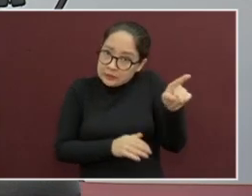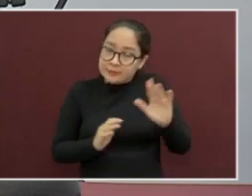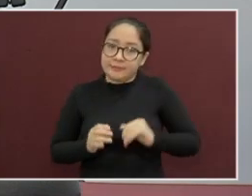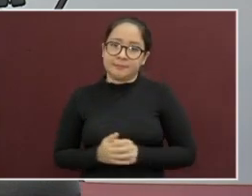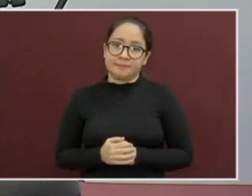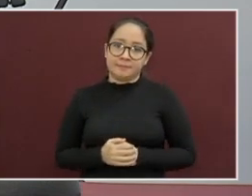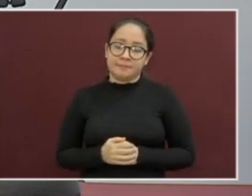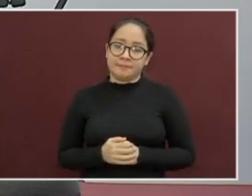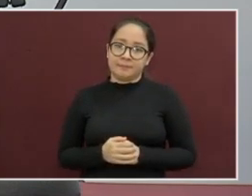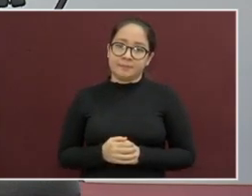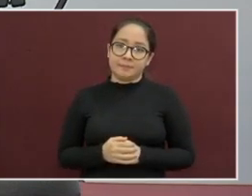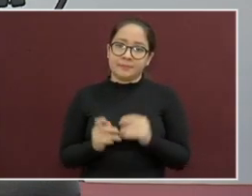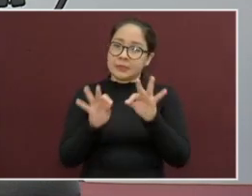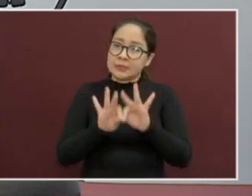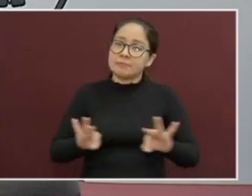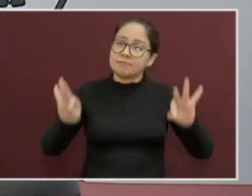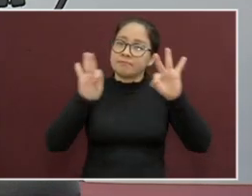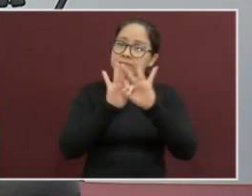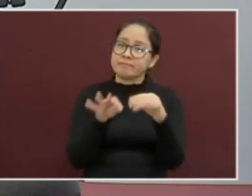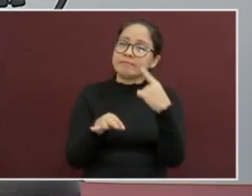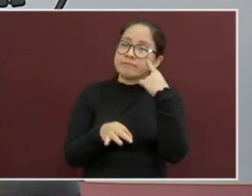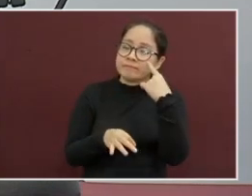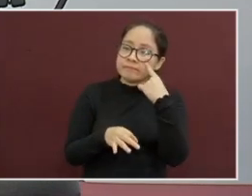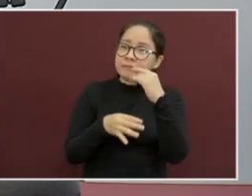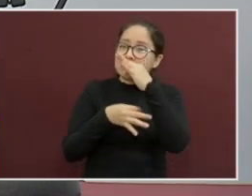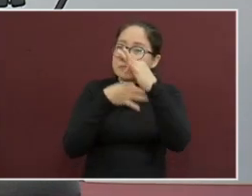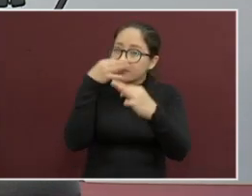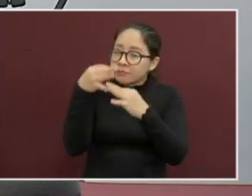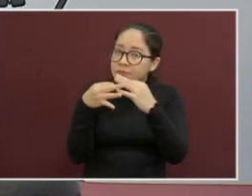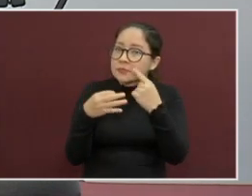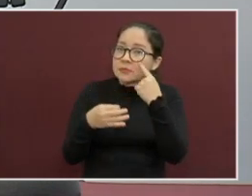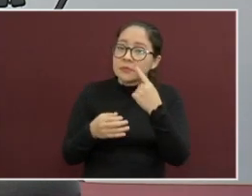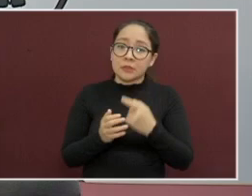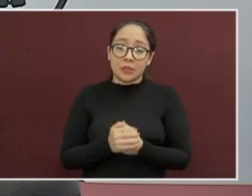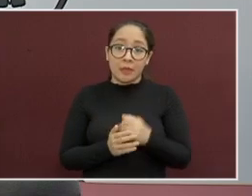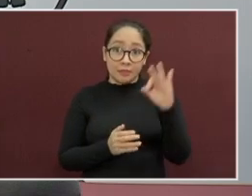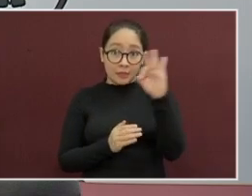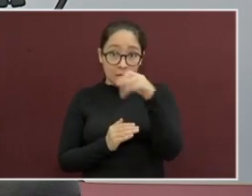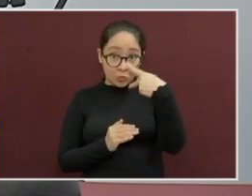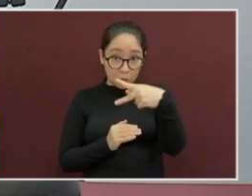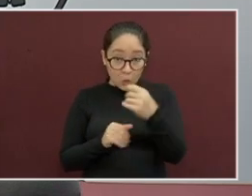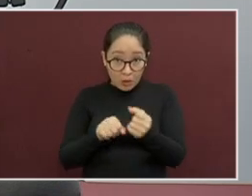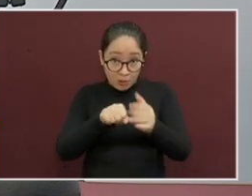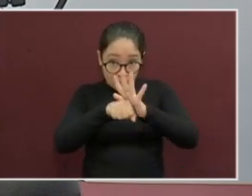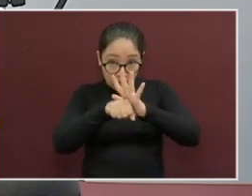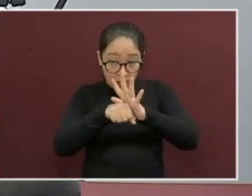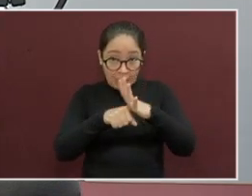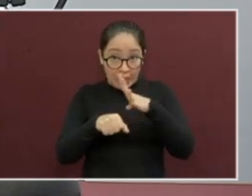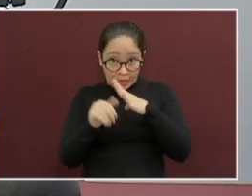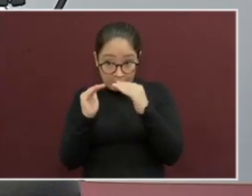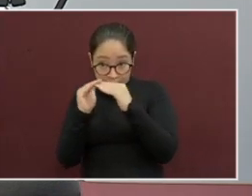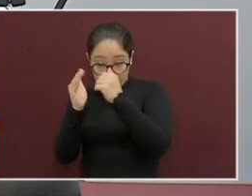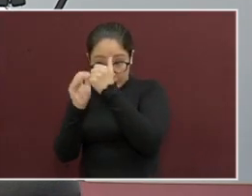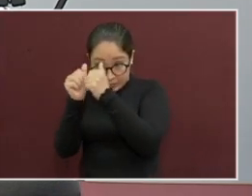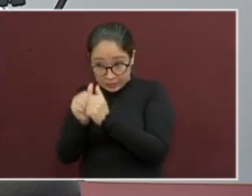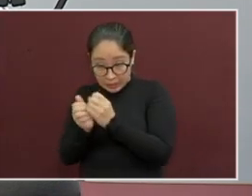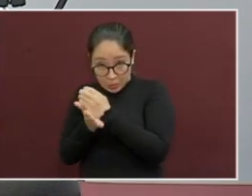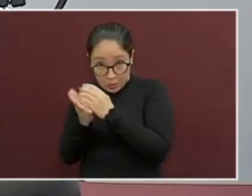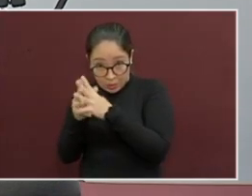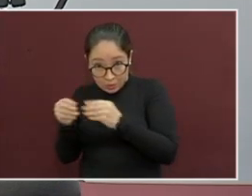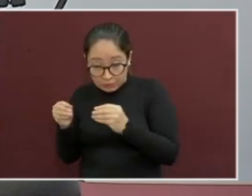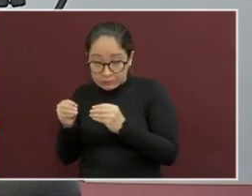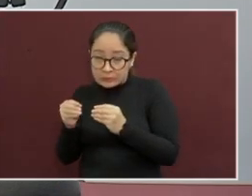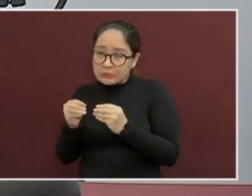importante también que si logran llevar un tratamiento en sus casas sigan los protocolos sanitarios